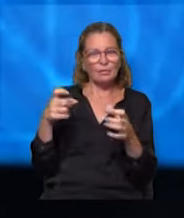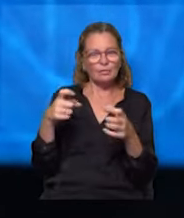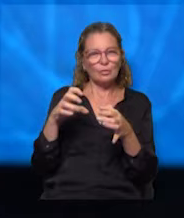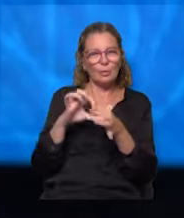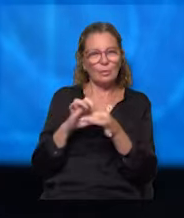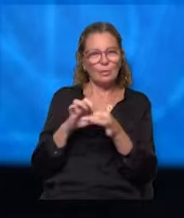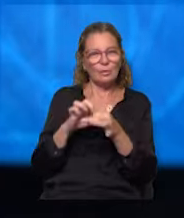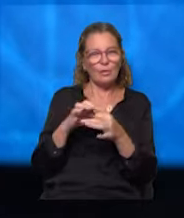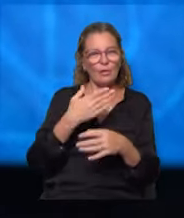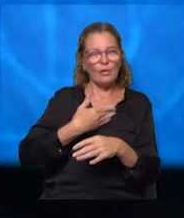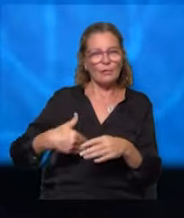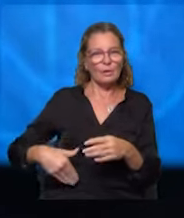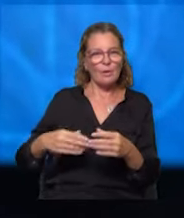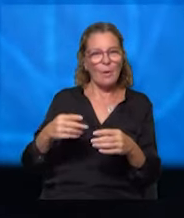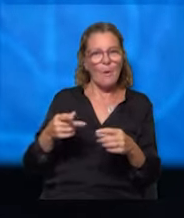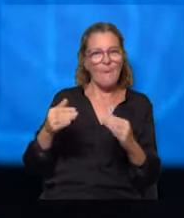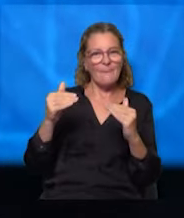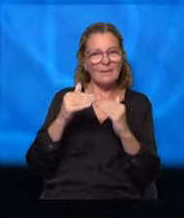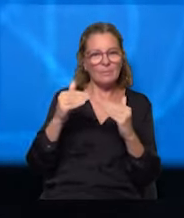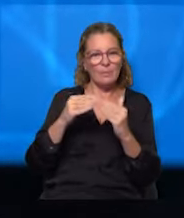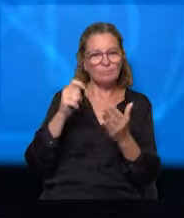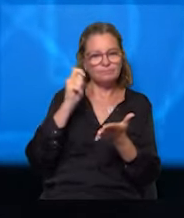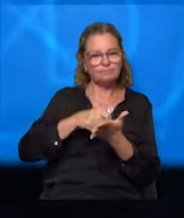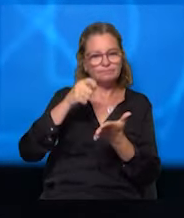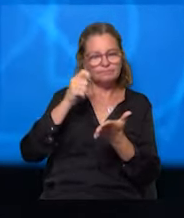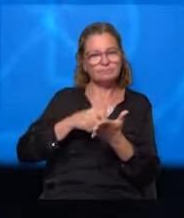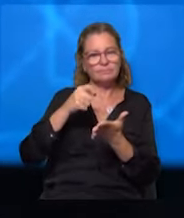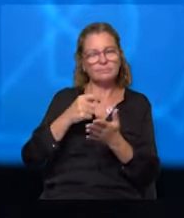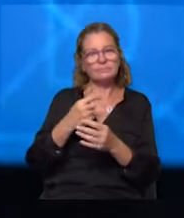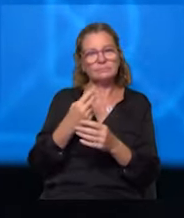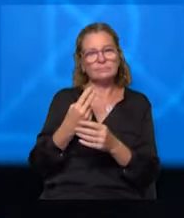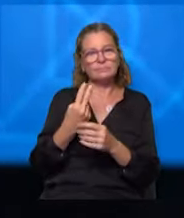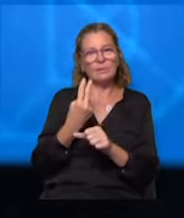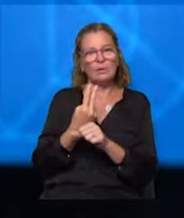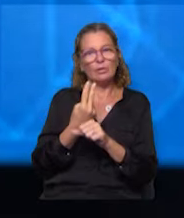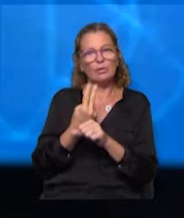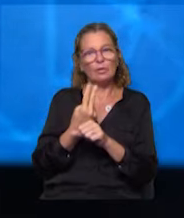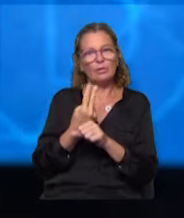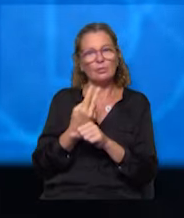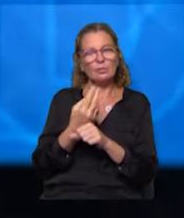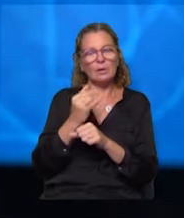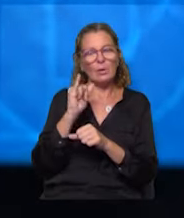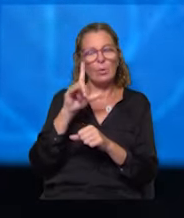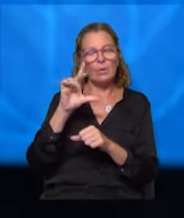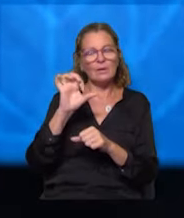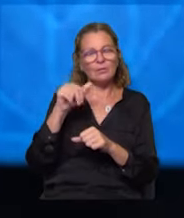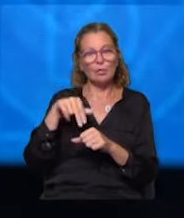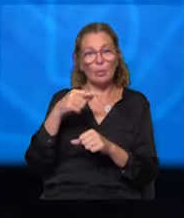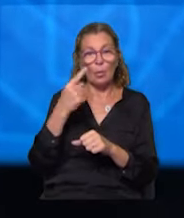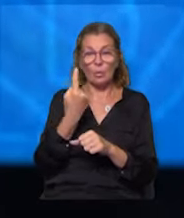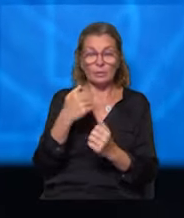como martillar en el mismo clavo de la represión hay dos precandidatos Wilson istas uno está proponiendo